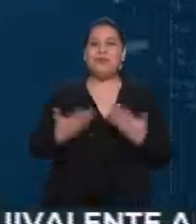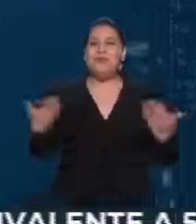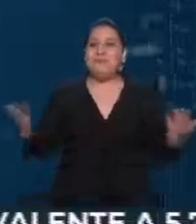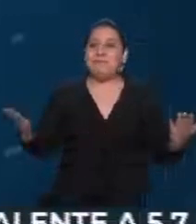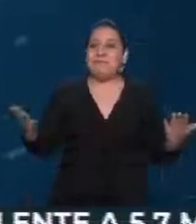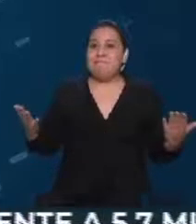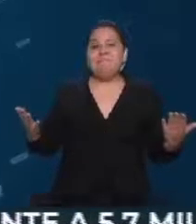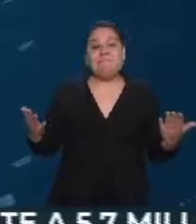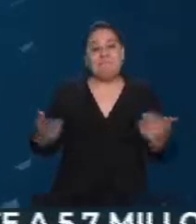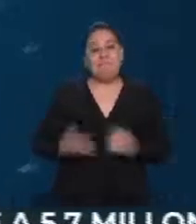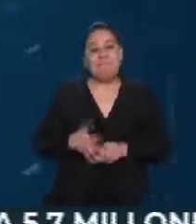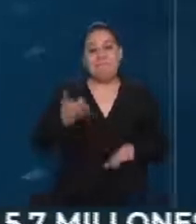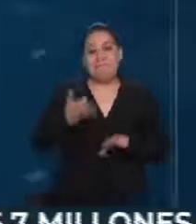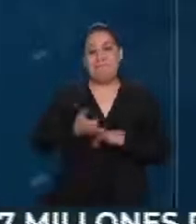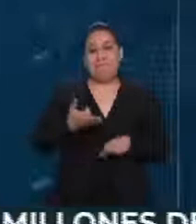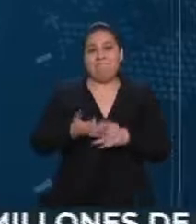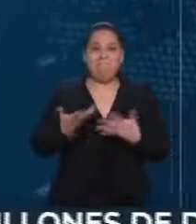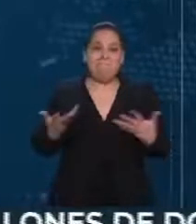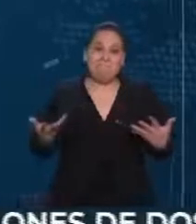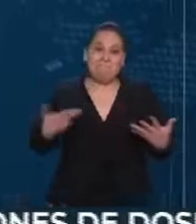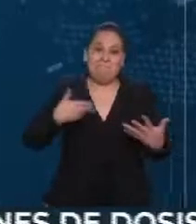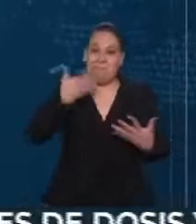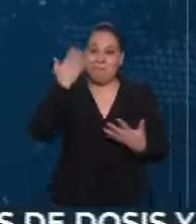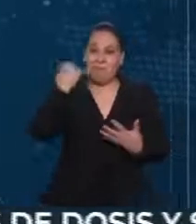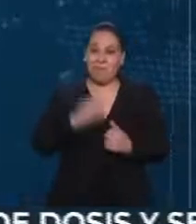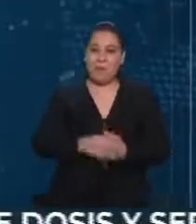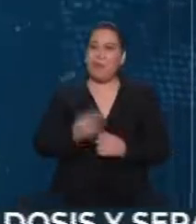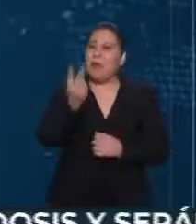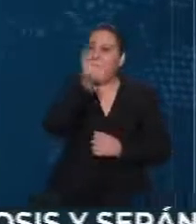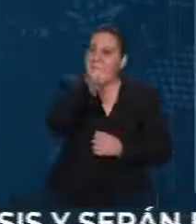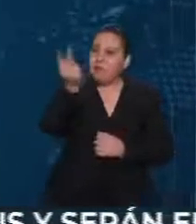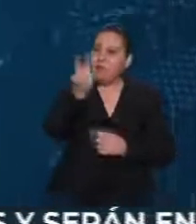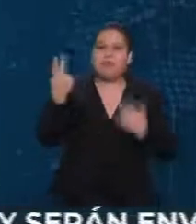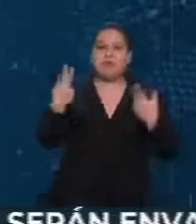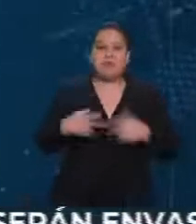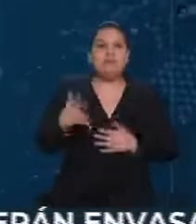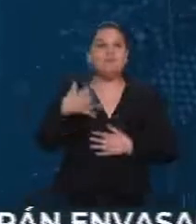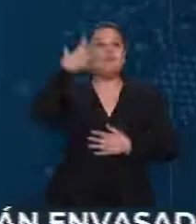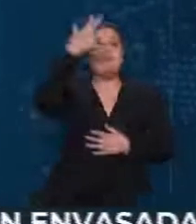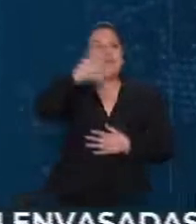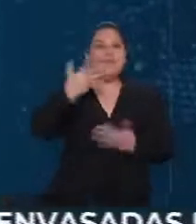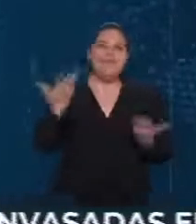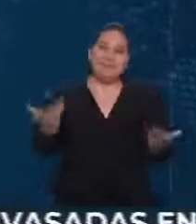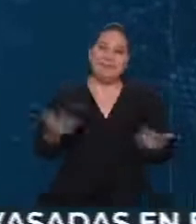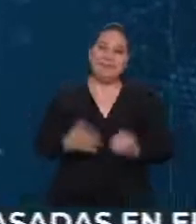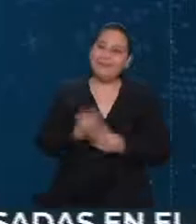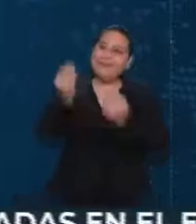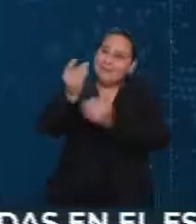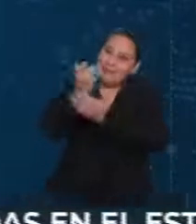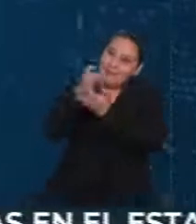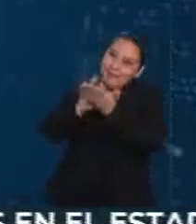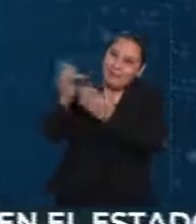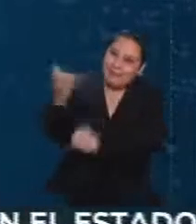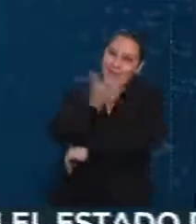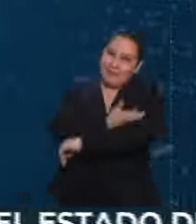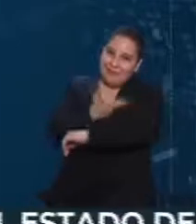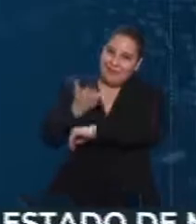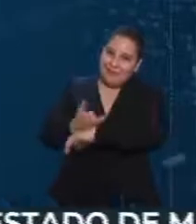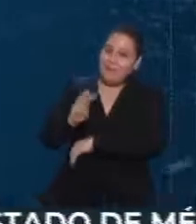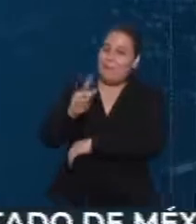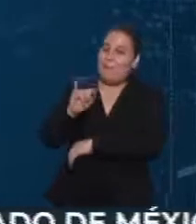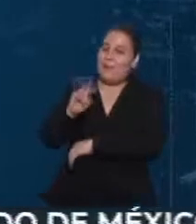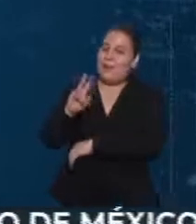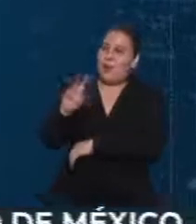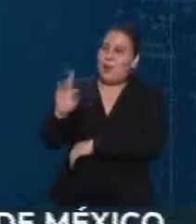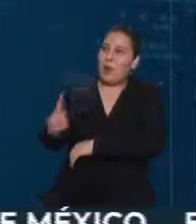un panorama ahorita y la perspectiva de lo que podría venir. Muchísimas gracias por acompañarnos esta noche, Víctor